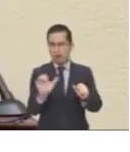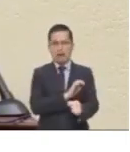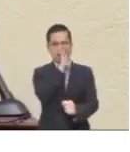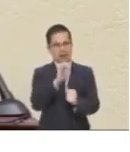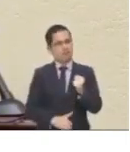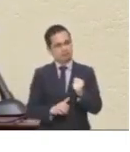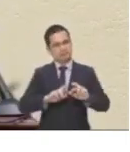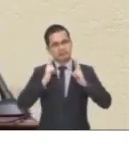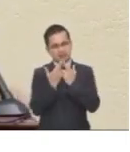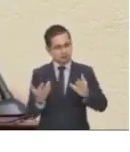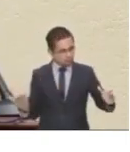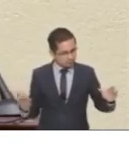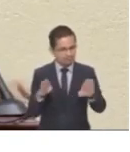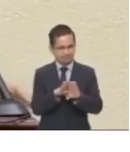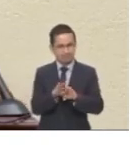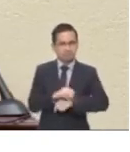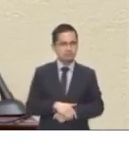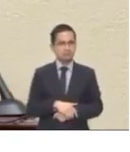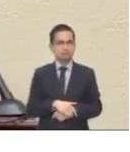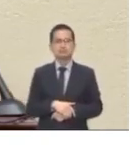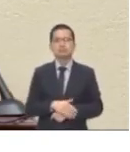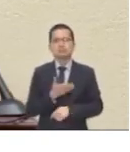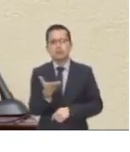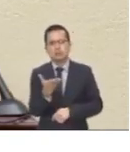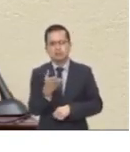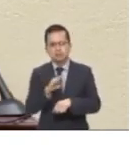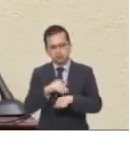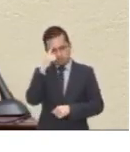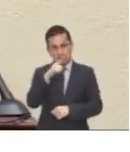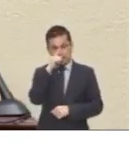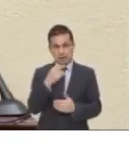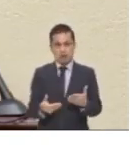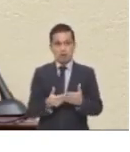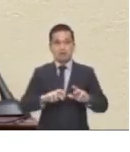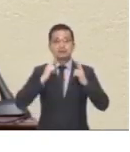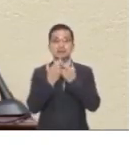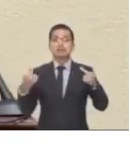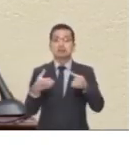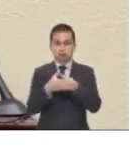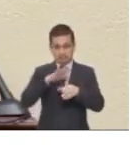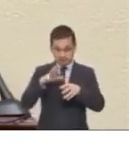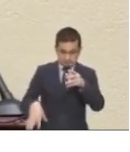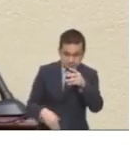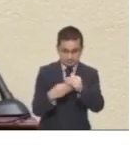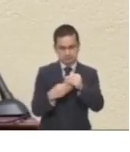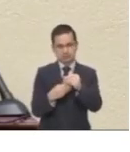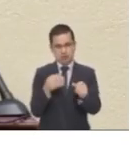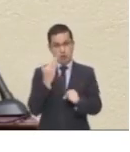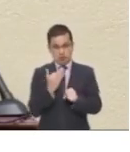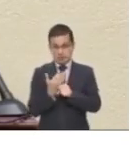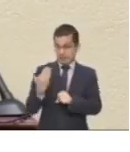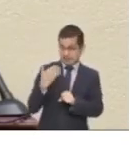no había sido establecer un régimen de excepción ahí empezaron los los jaloneos en este tema